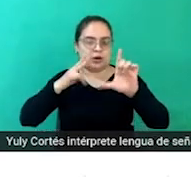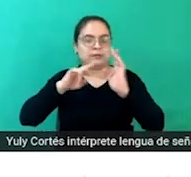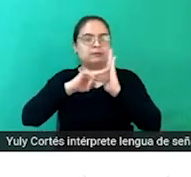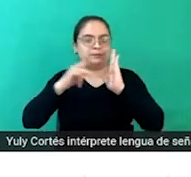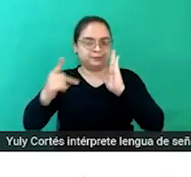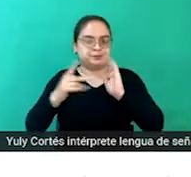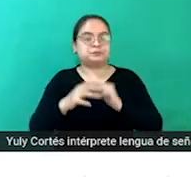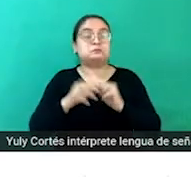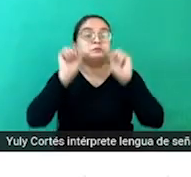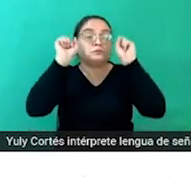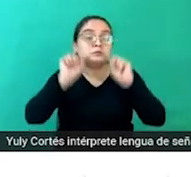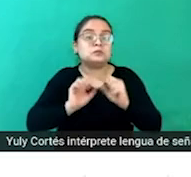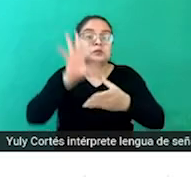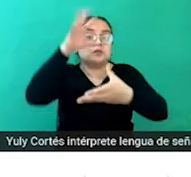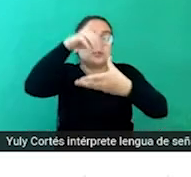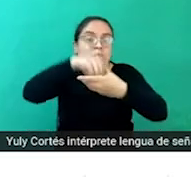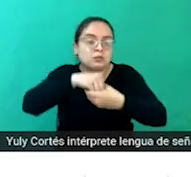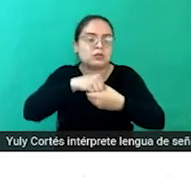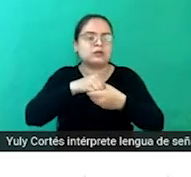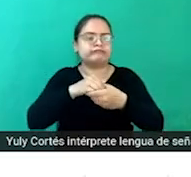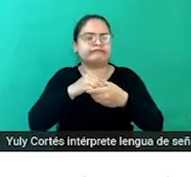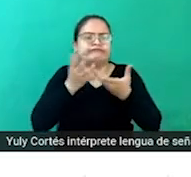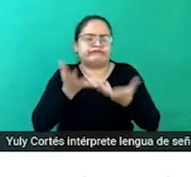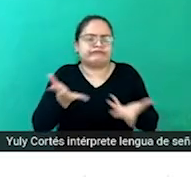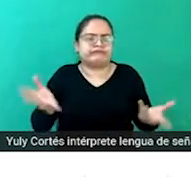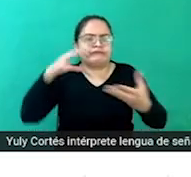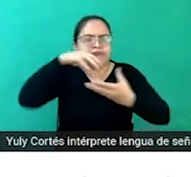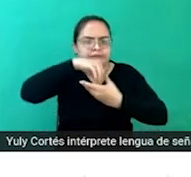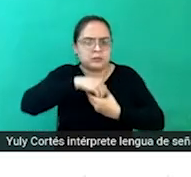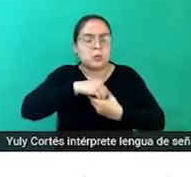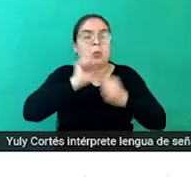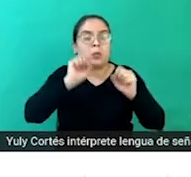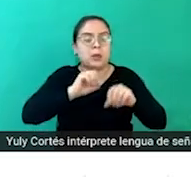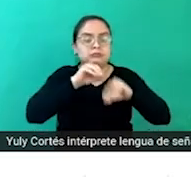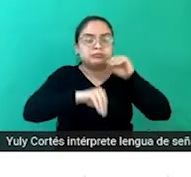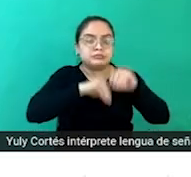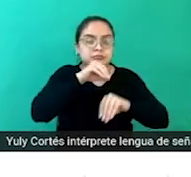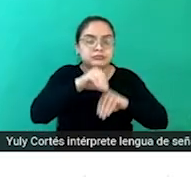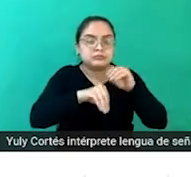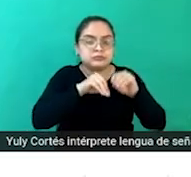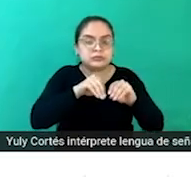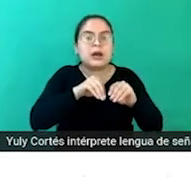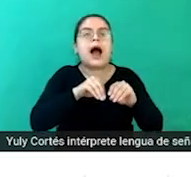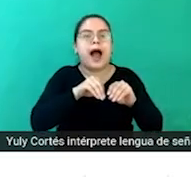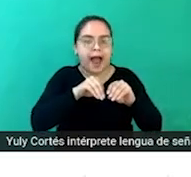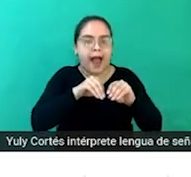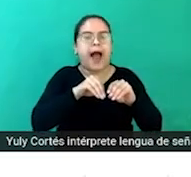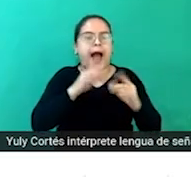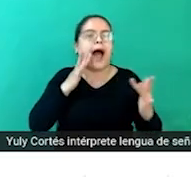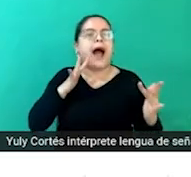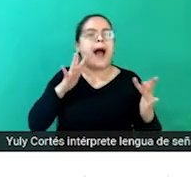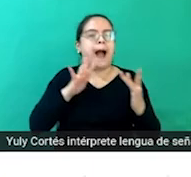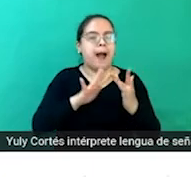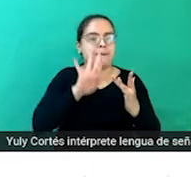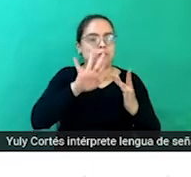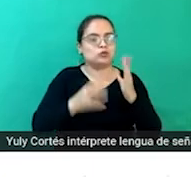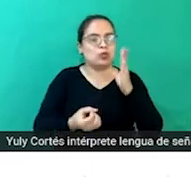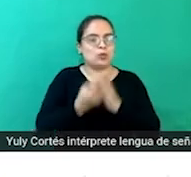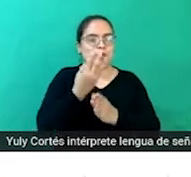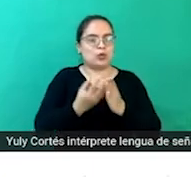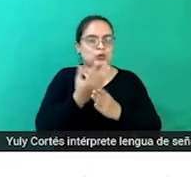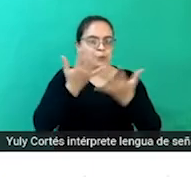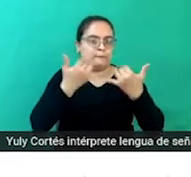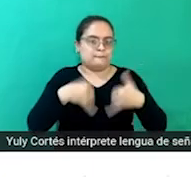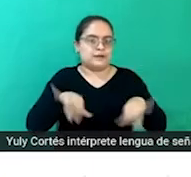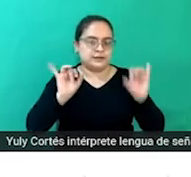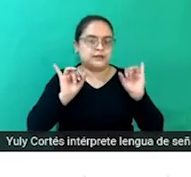el prototipo físico que al final vayamos a producir esté muy, muy cerca del producto final, si no